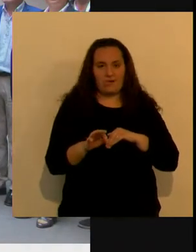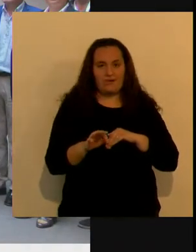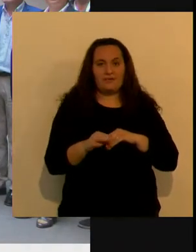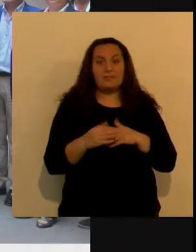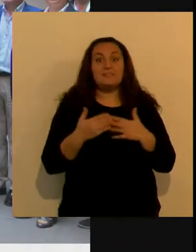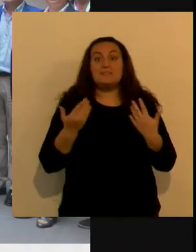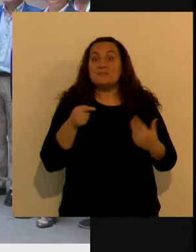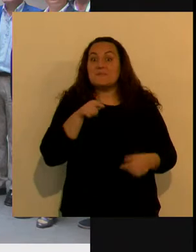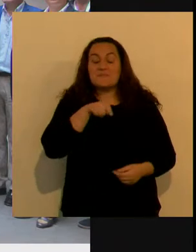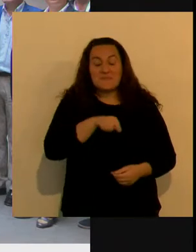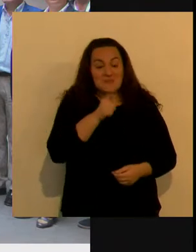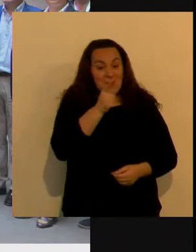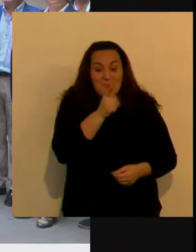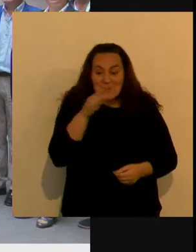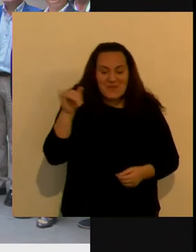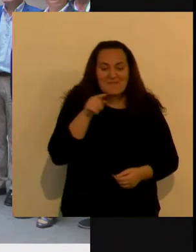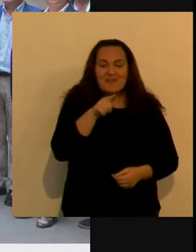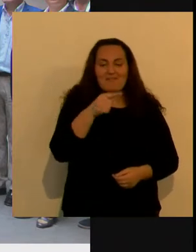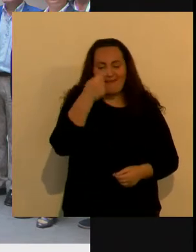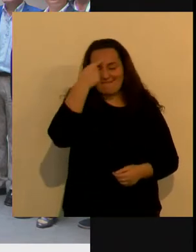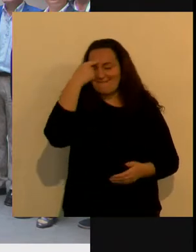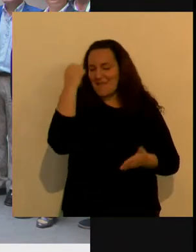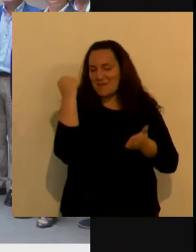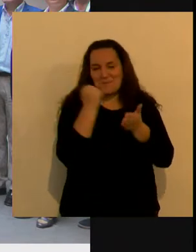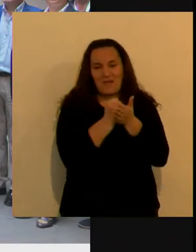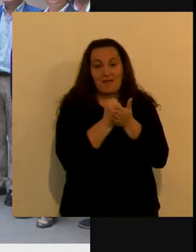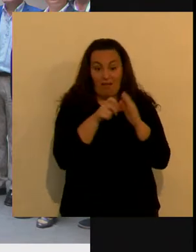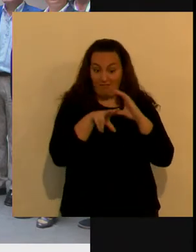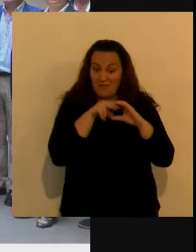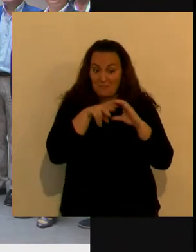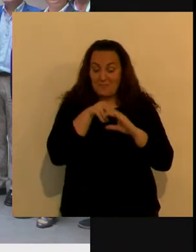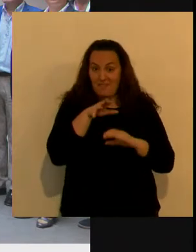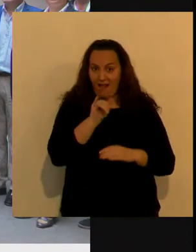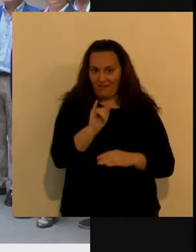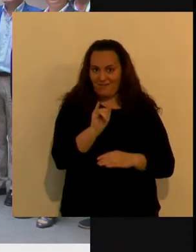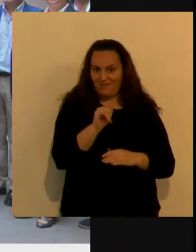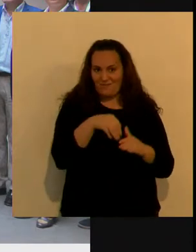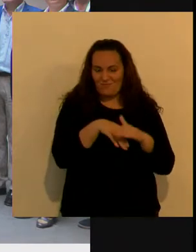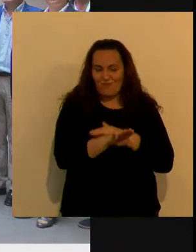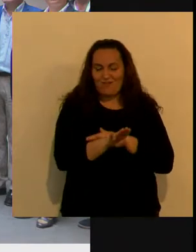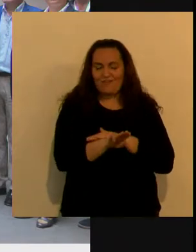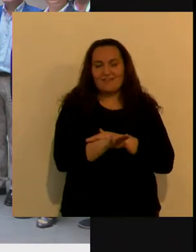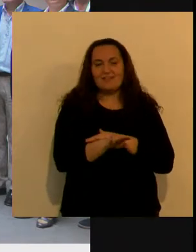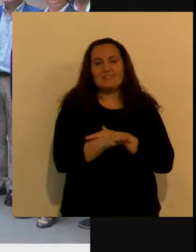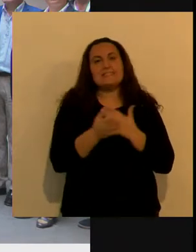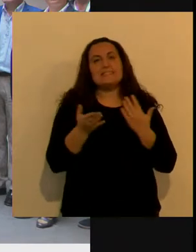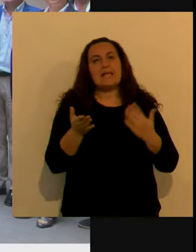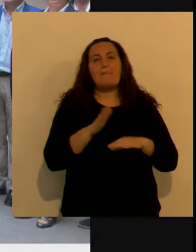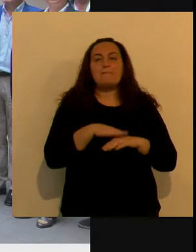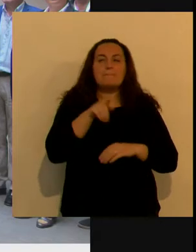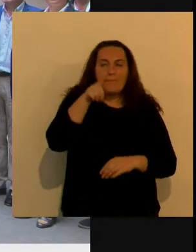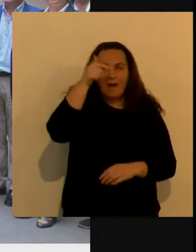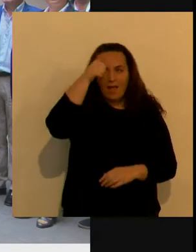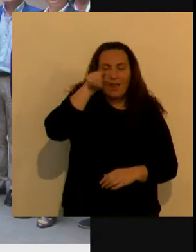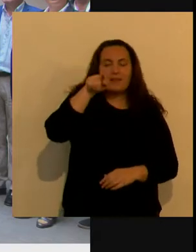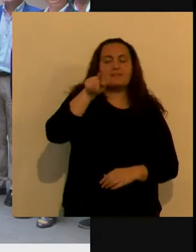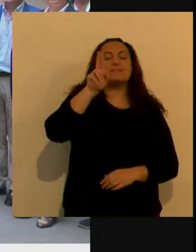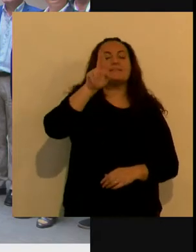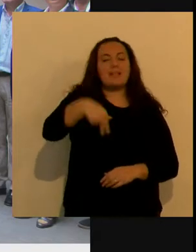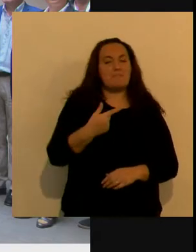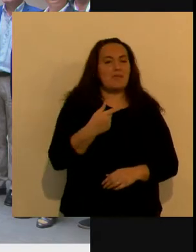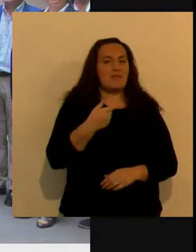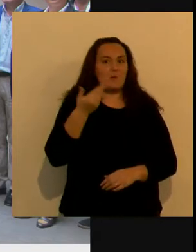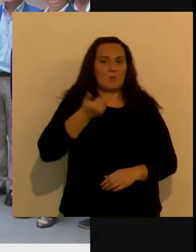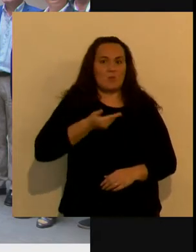Y eso fue primera vez, y yo tengo eso grabado en un vídeo. Y pues para él también fue importante venir a